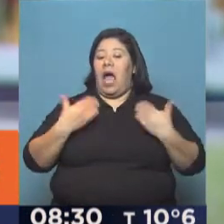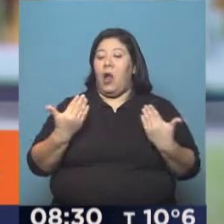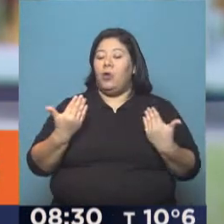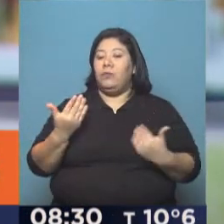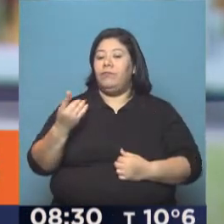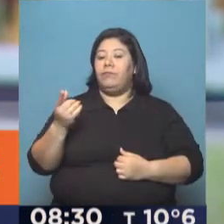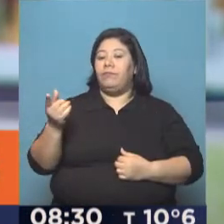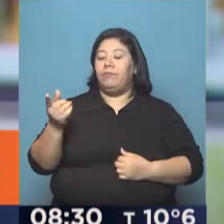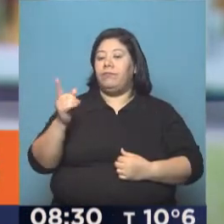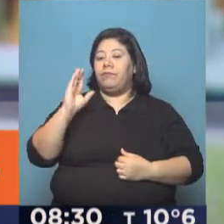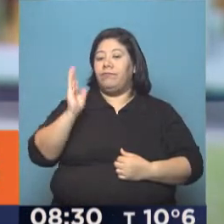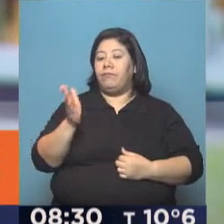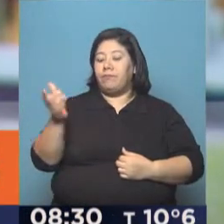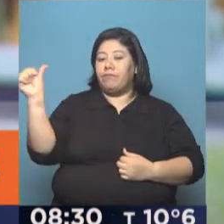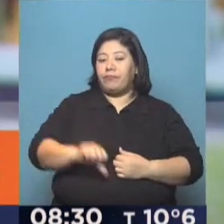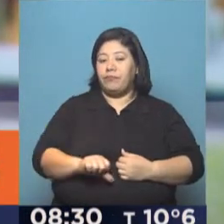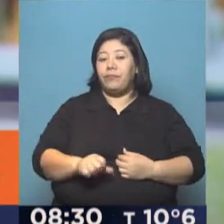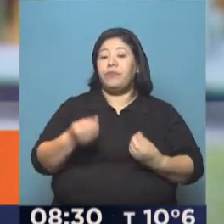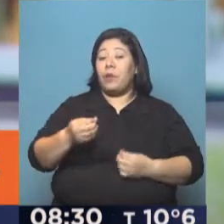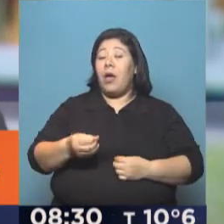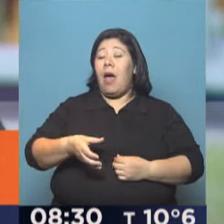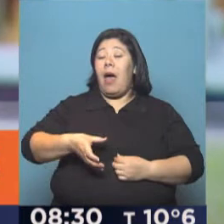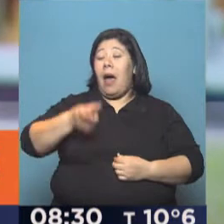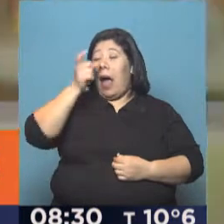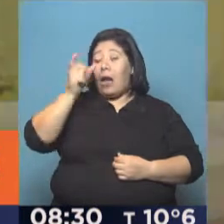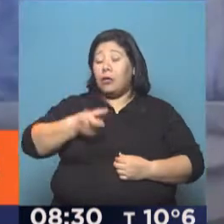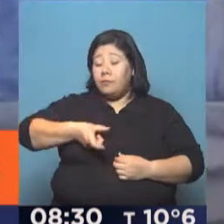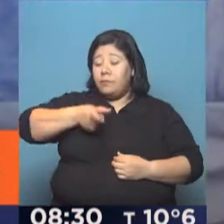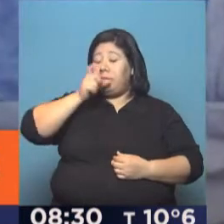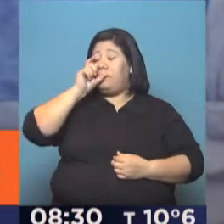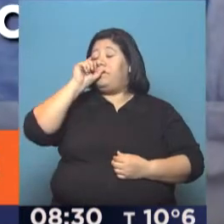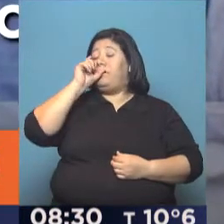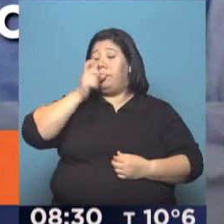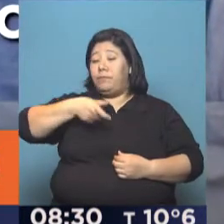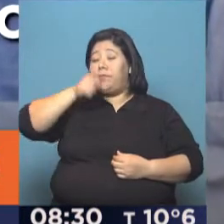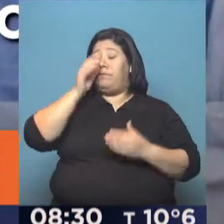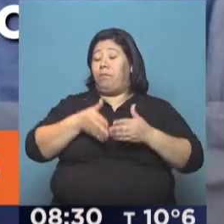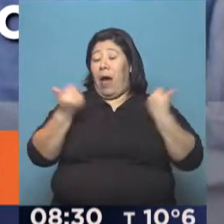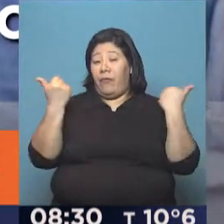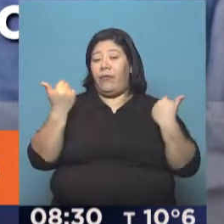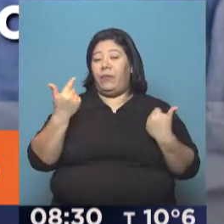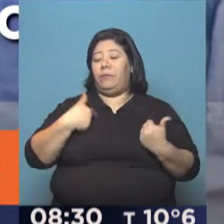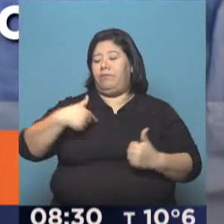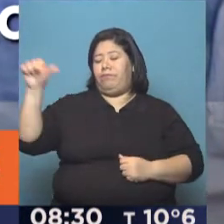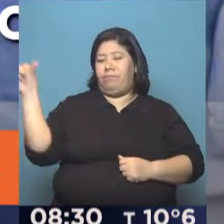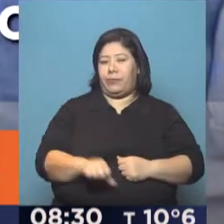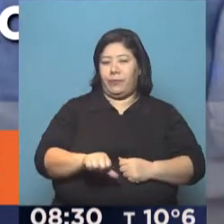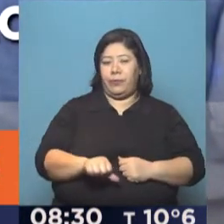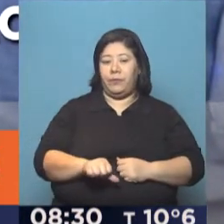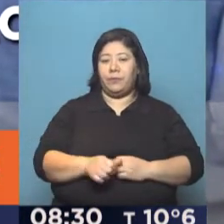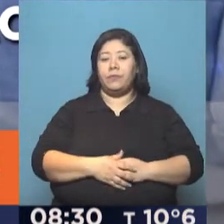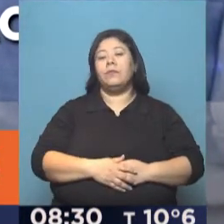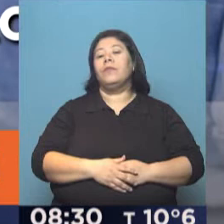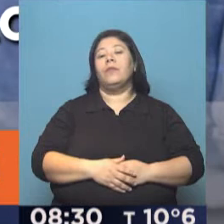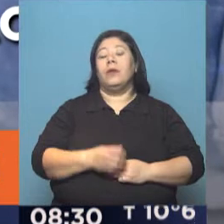es una alta concentración de alcohol en muy poco tiempo. Los síntomas de la intoxicación grave